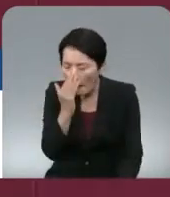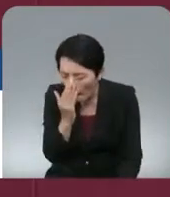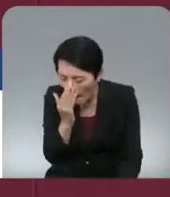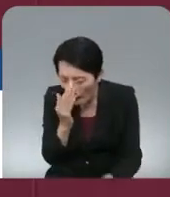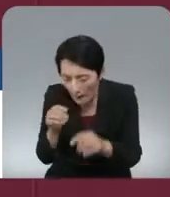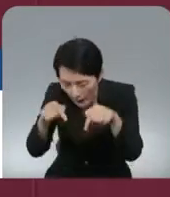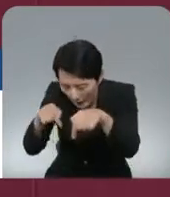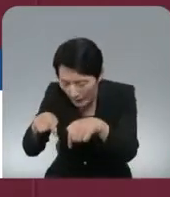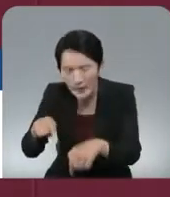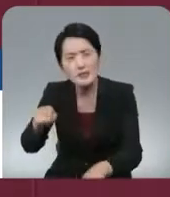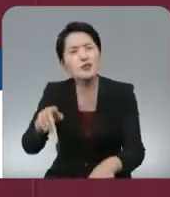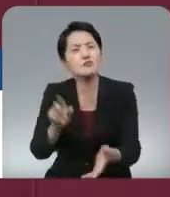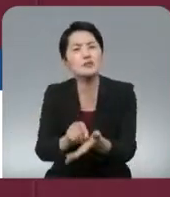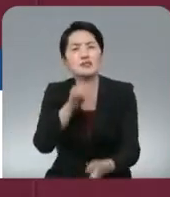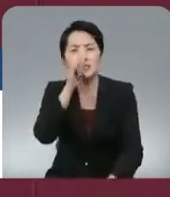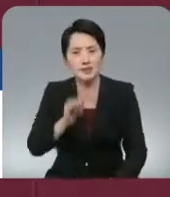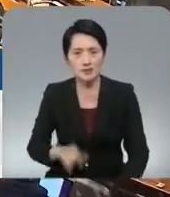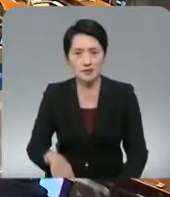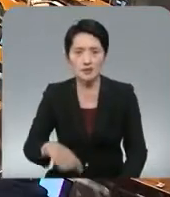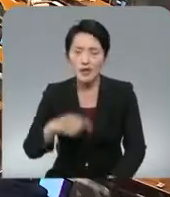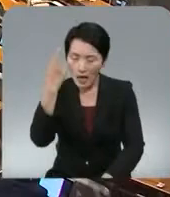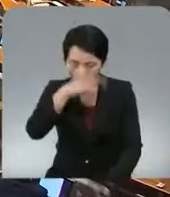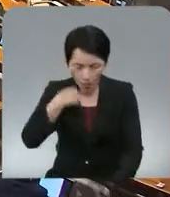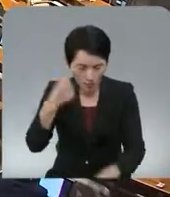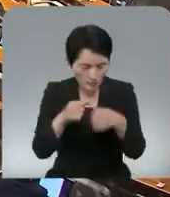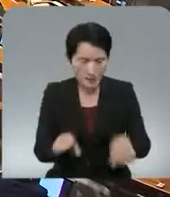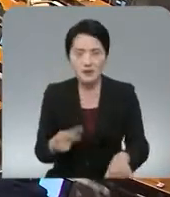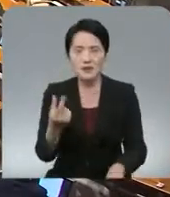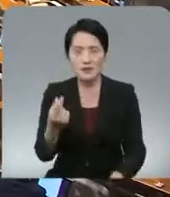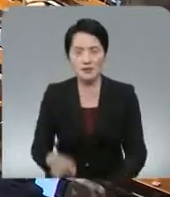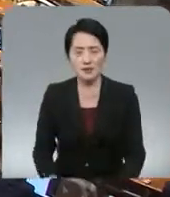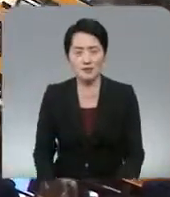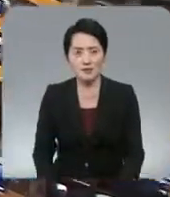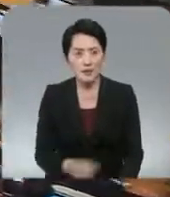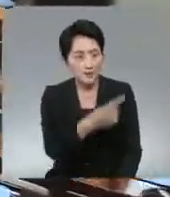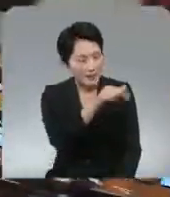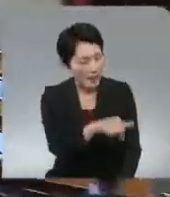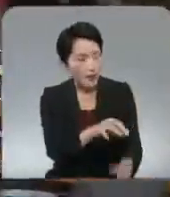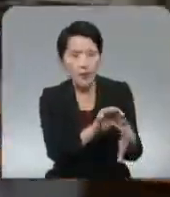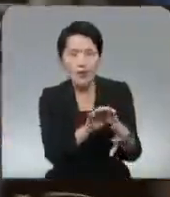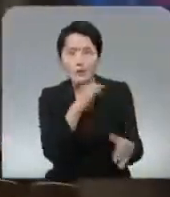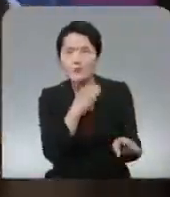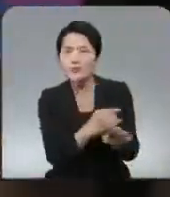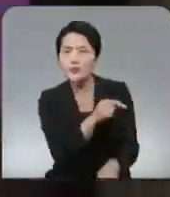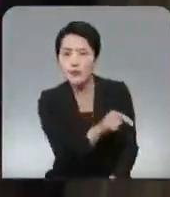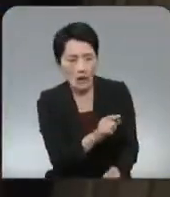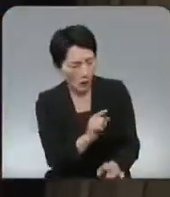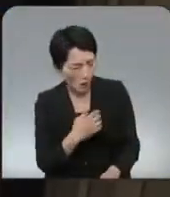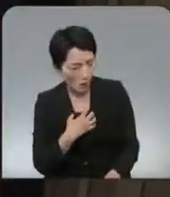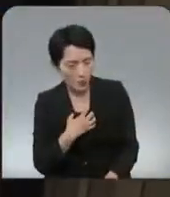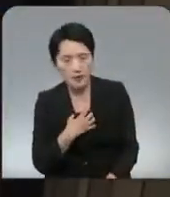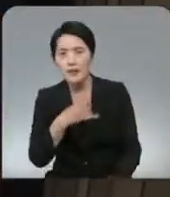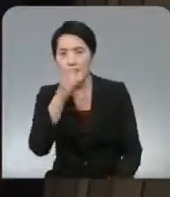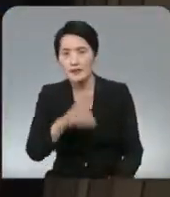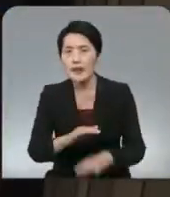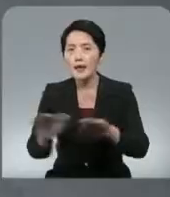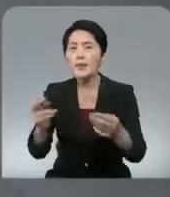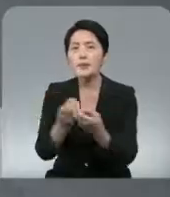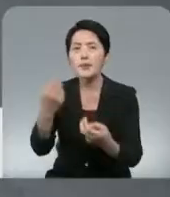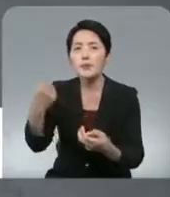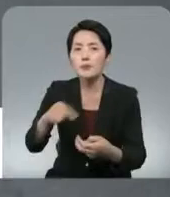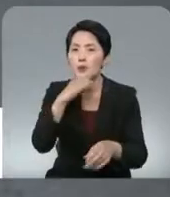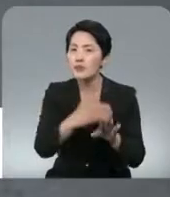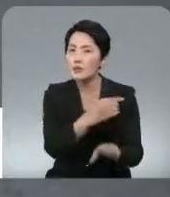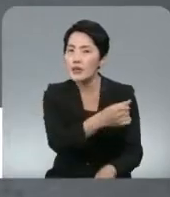economía Popular en cuanto a la controversia sobre el reciente Viaje al exterior del presidente Johnson expresó que las autoridades